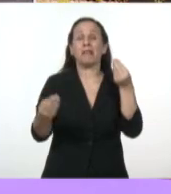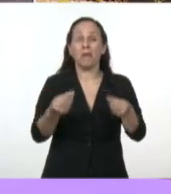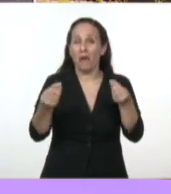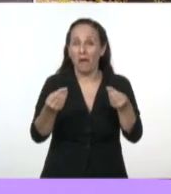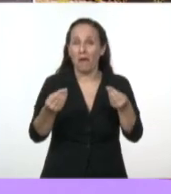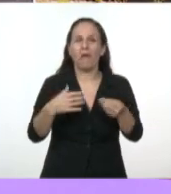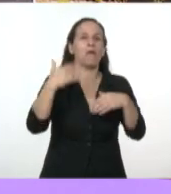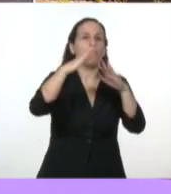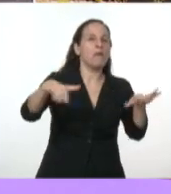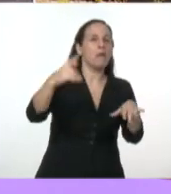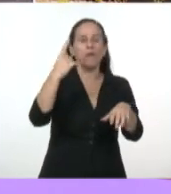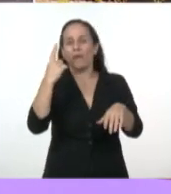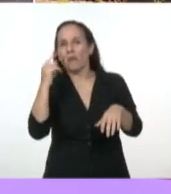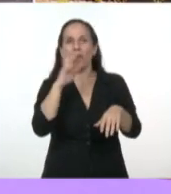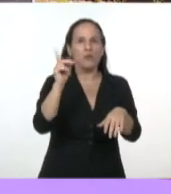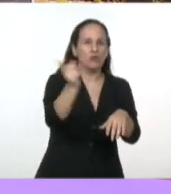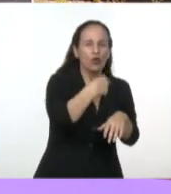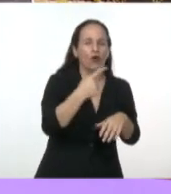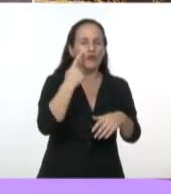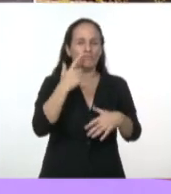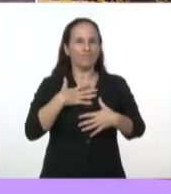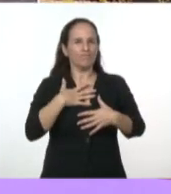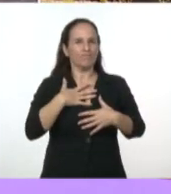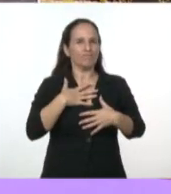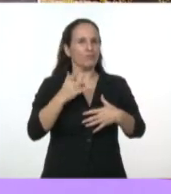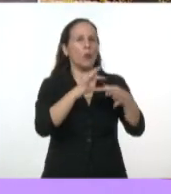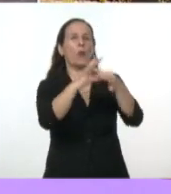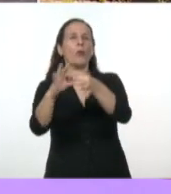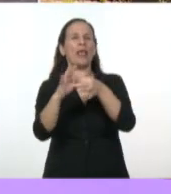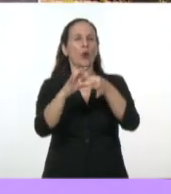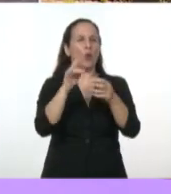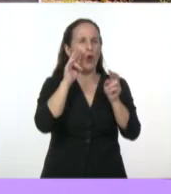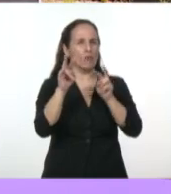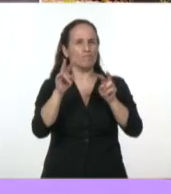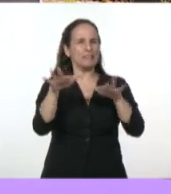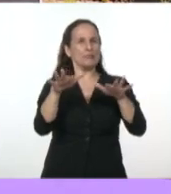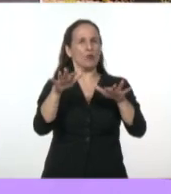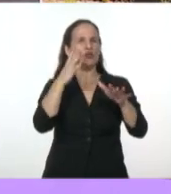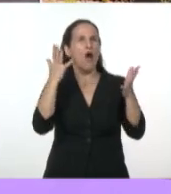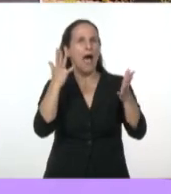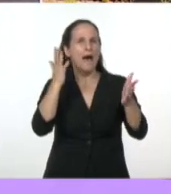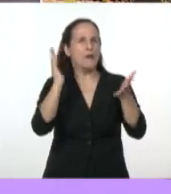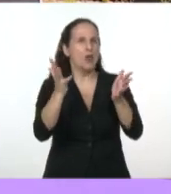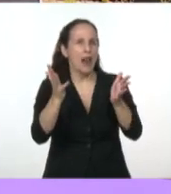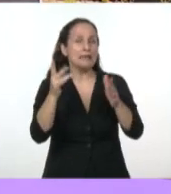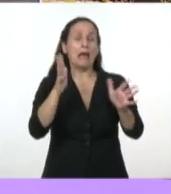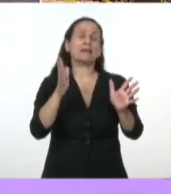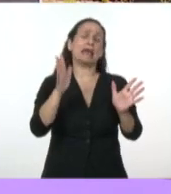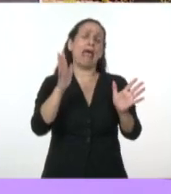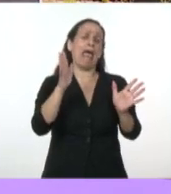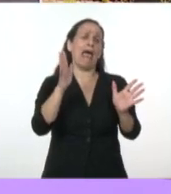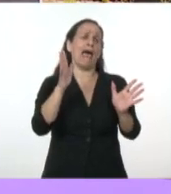chicos y las chicas reconozcan en sus vínculos situaciones particulares de violencia que quizás no son tan obvias,